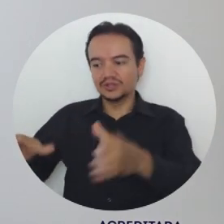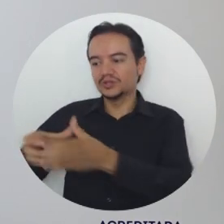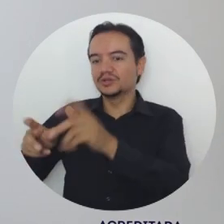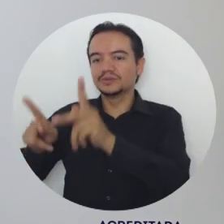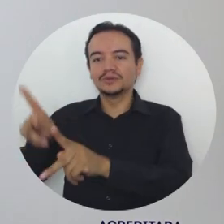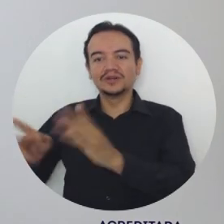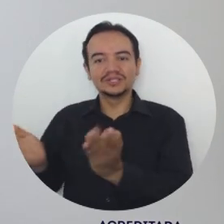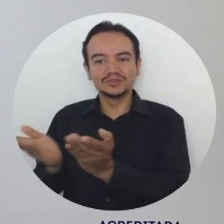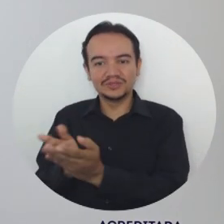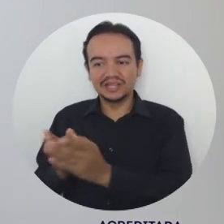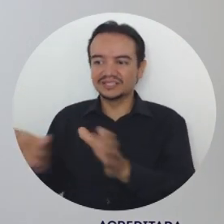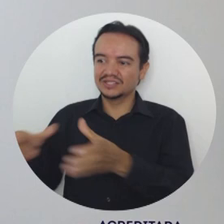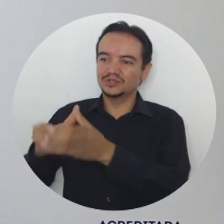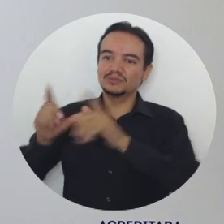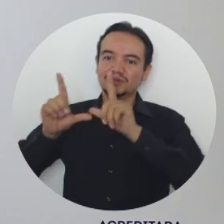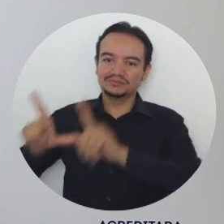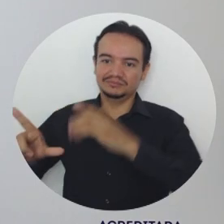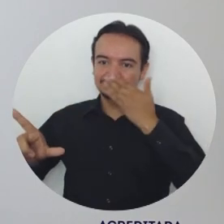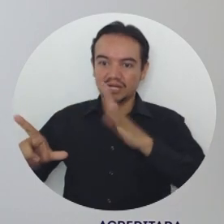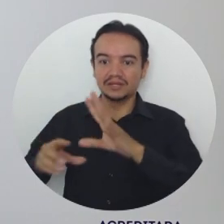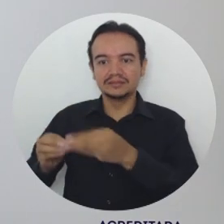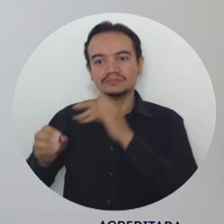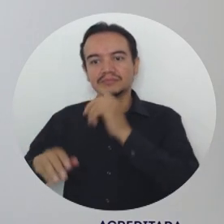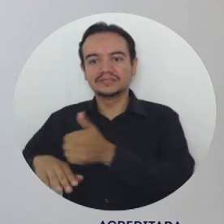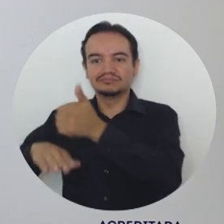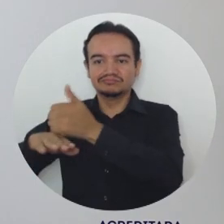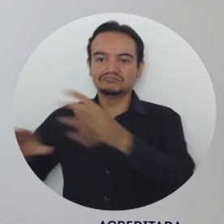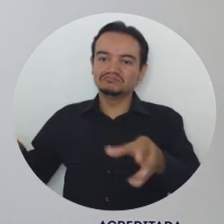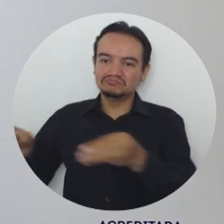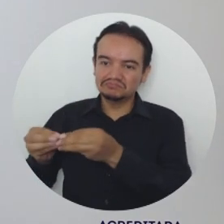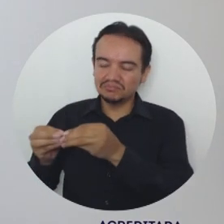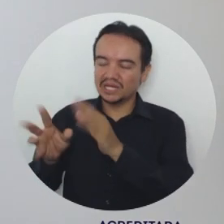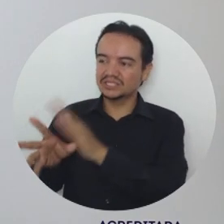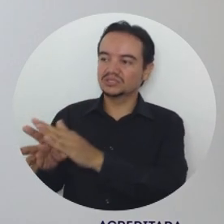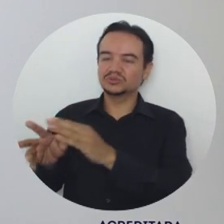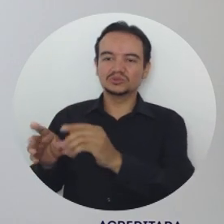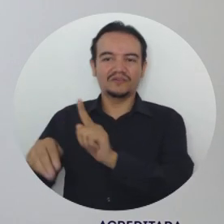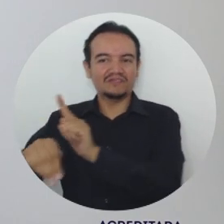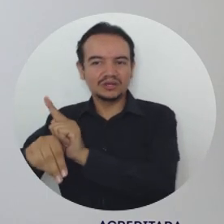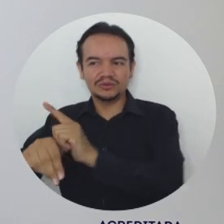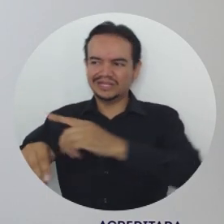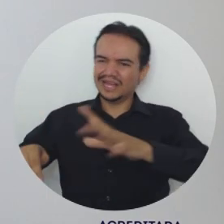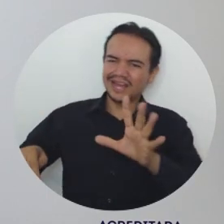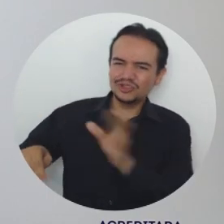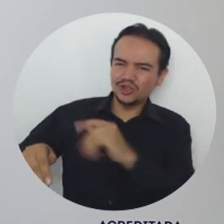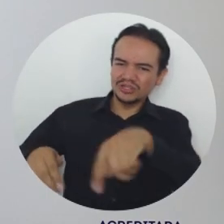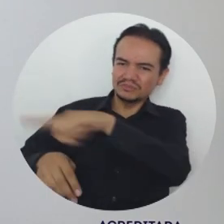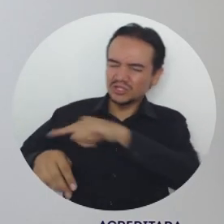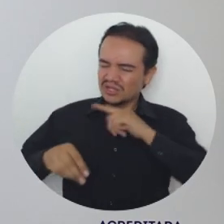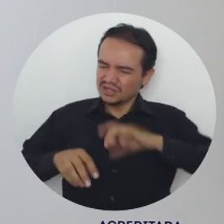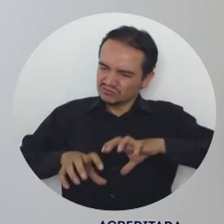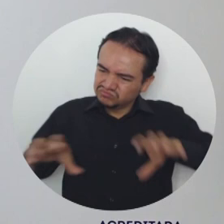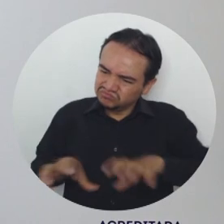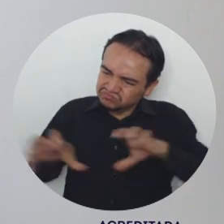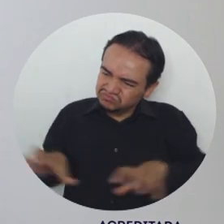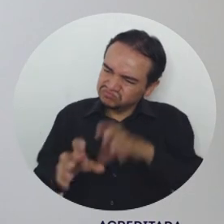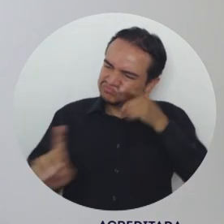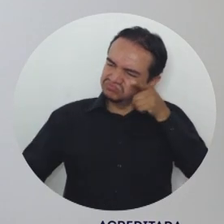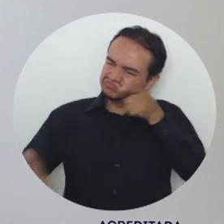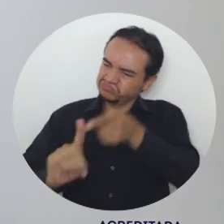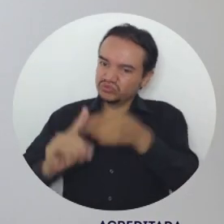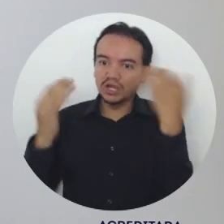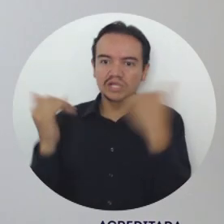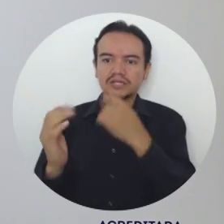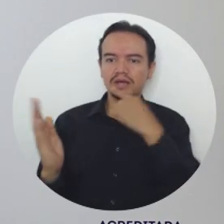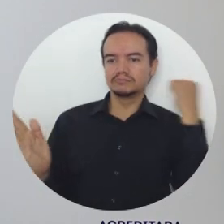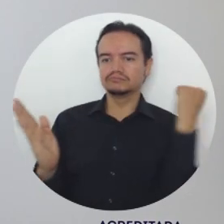graduados, a la dirección de programa, a la facultad y a todos los que han trabajado para hacer posible este logro significativo de la acreditación del programa por alta